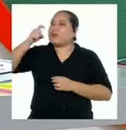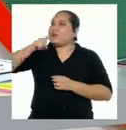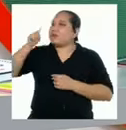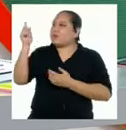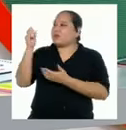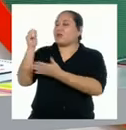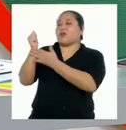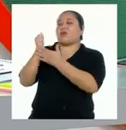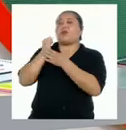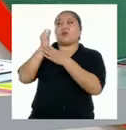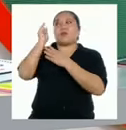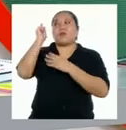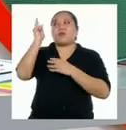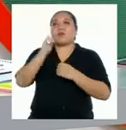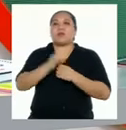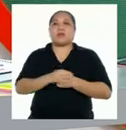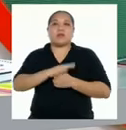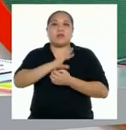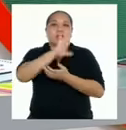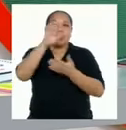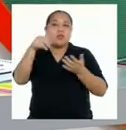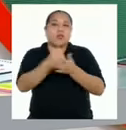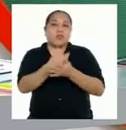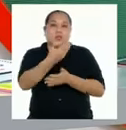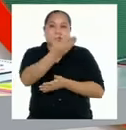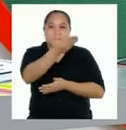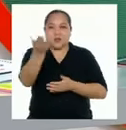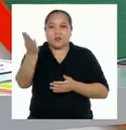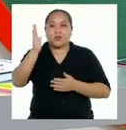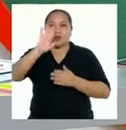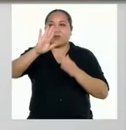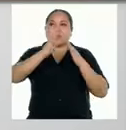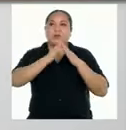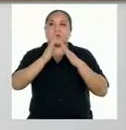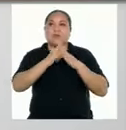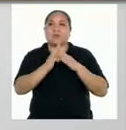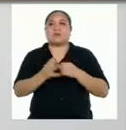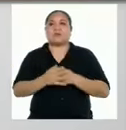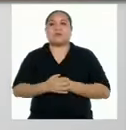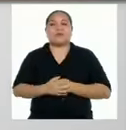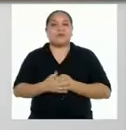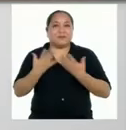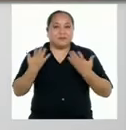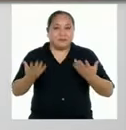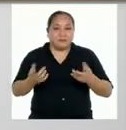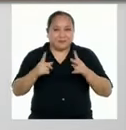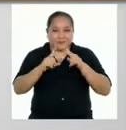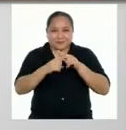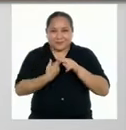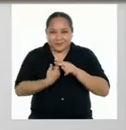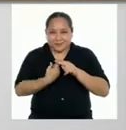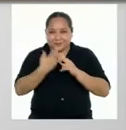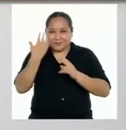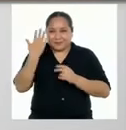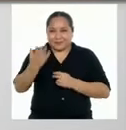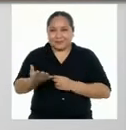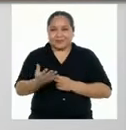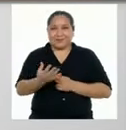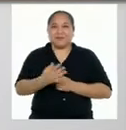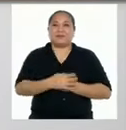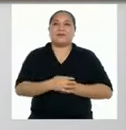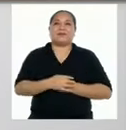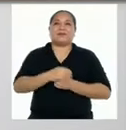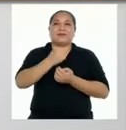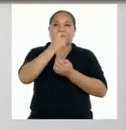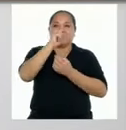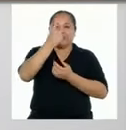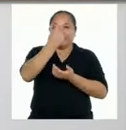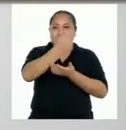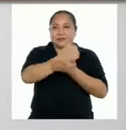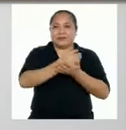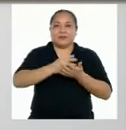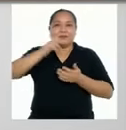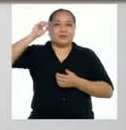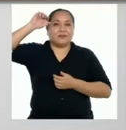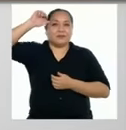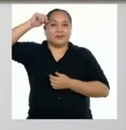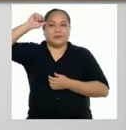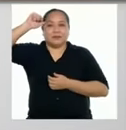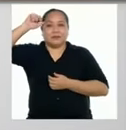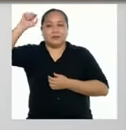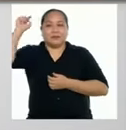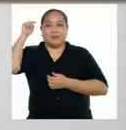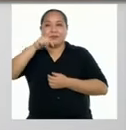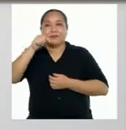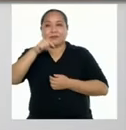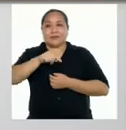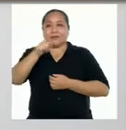su ayuda, profesora, y la de todas y todos en sus casas. Entonces, empecemos con la introducción. Recordemos